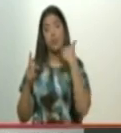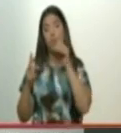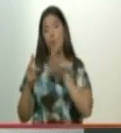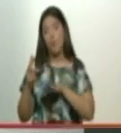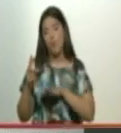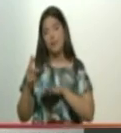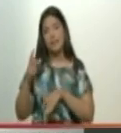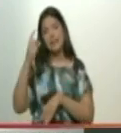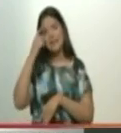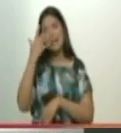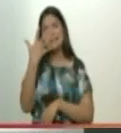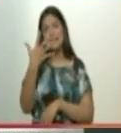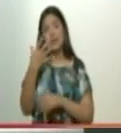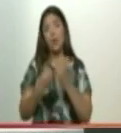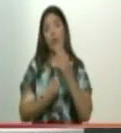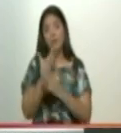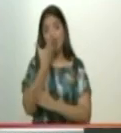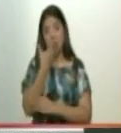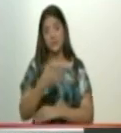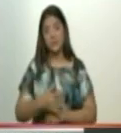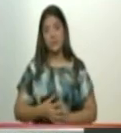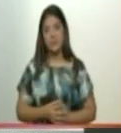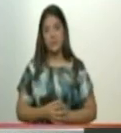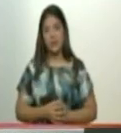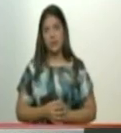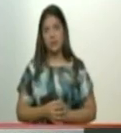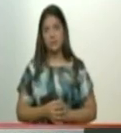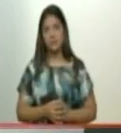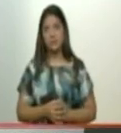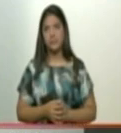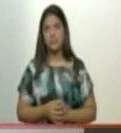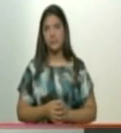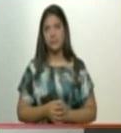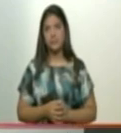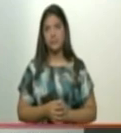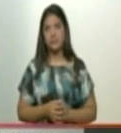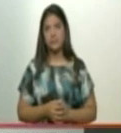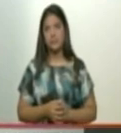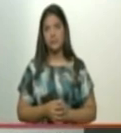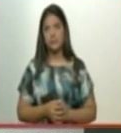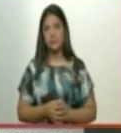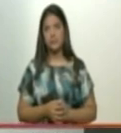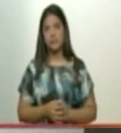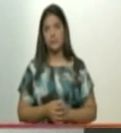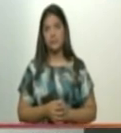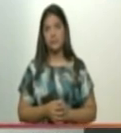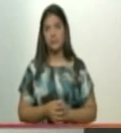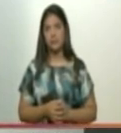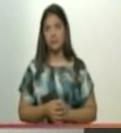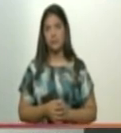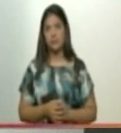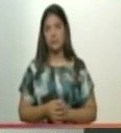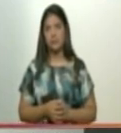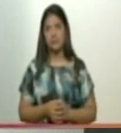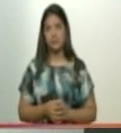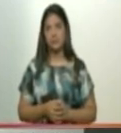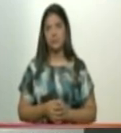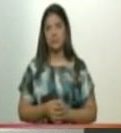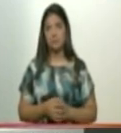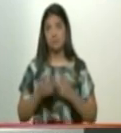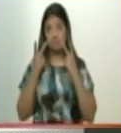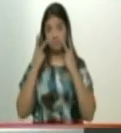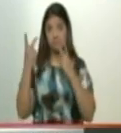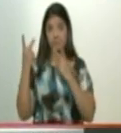en fecha 5 de mayo, temo la información, cómo se ven